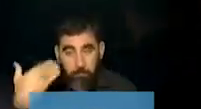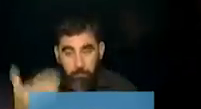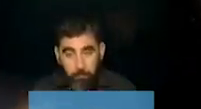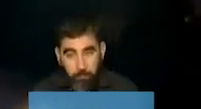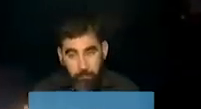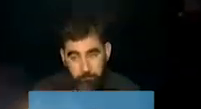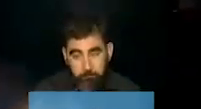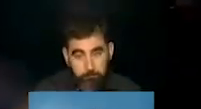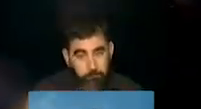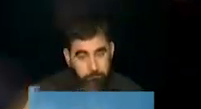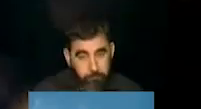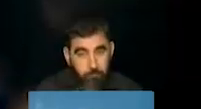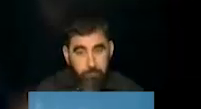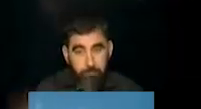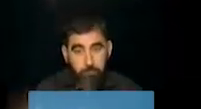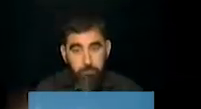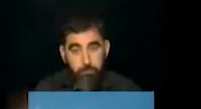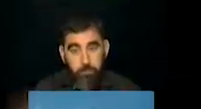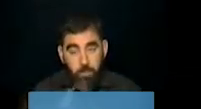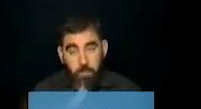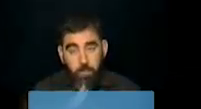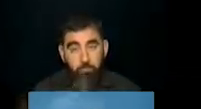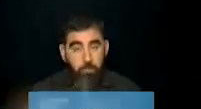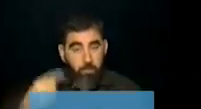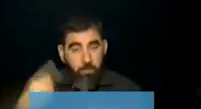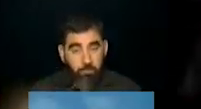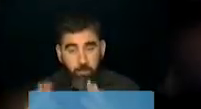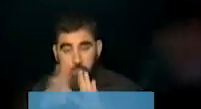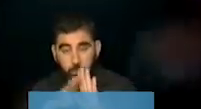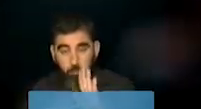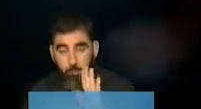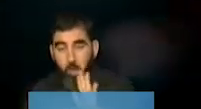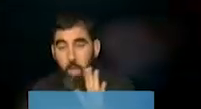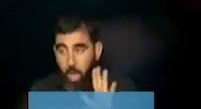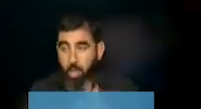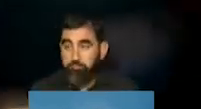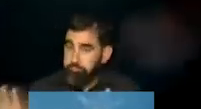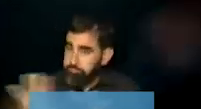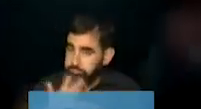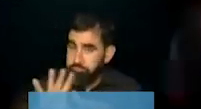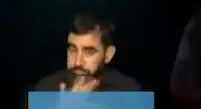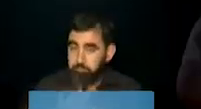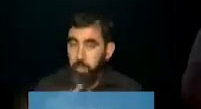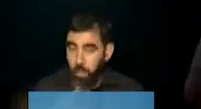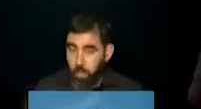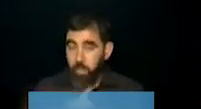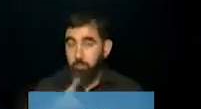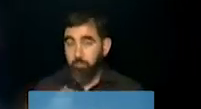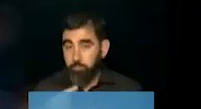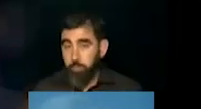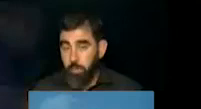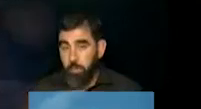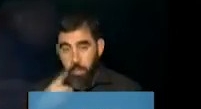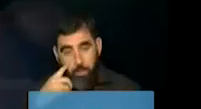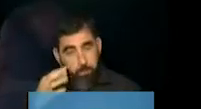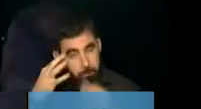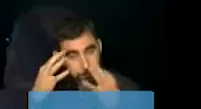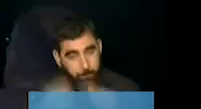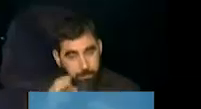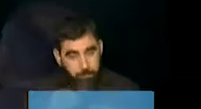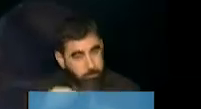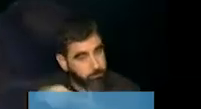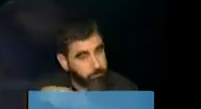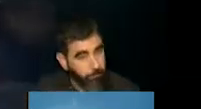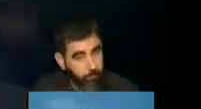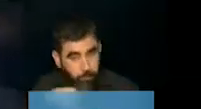en donde en los distintos programas hay muchas coincidencias y donde nosotros vamos a hacer especial